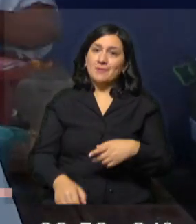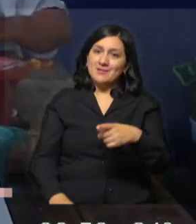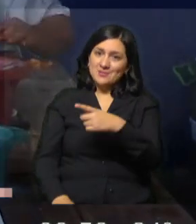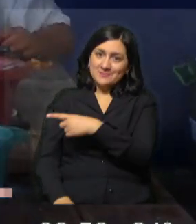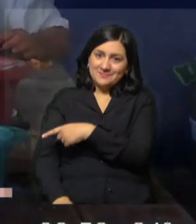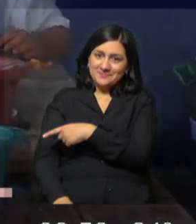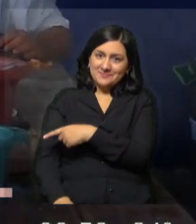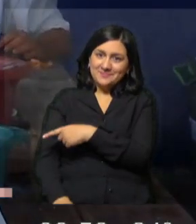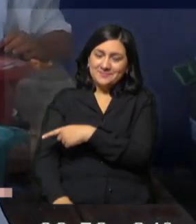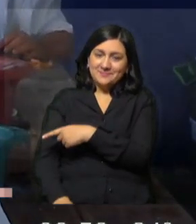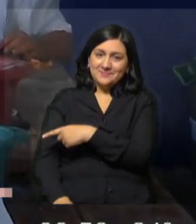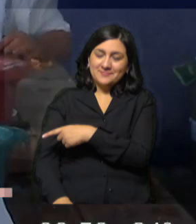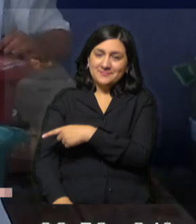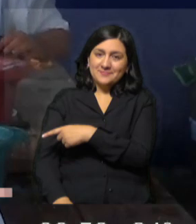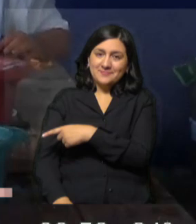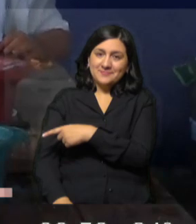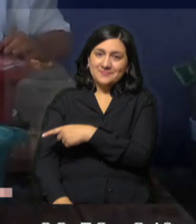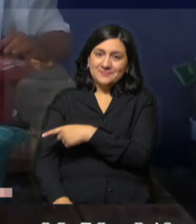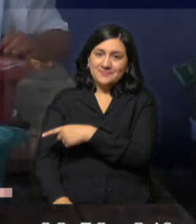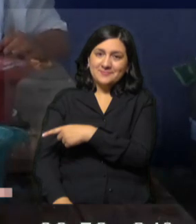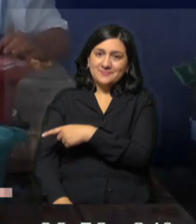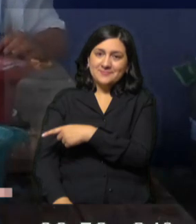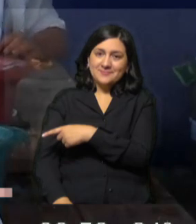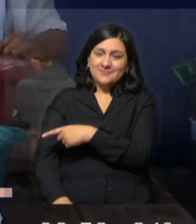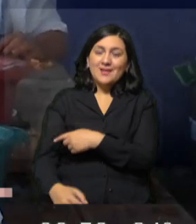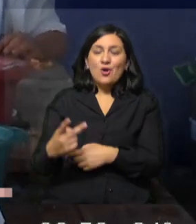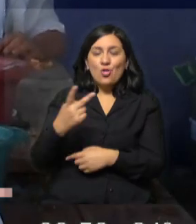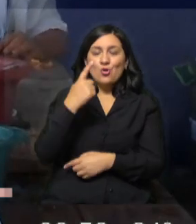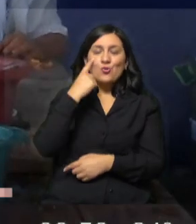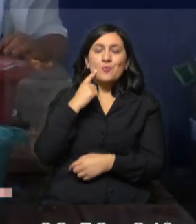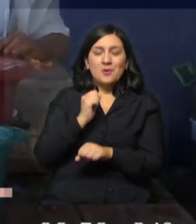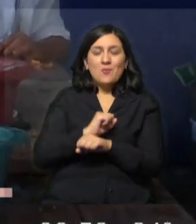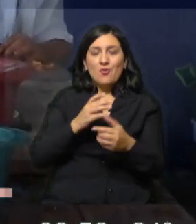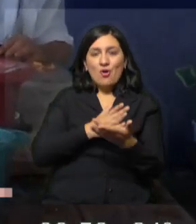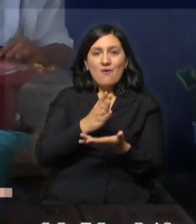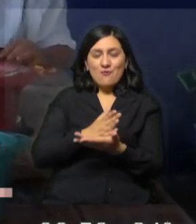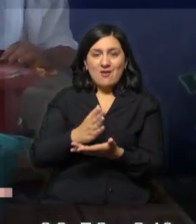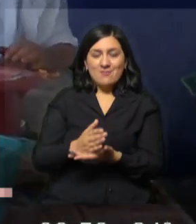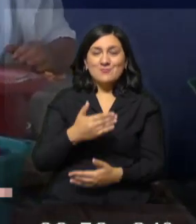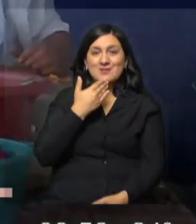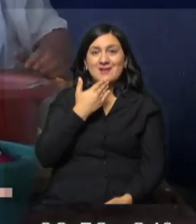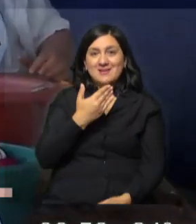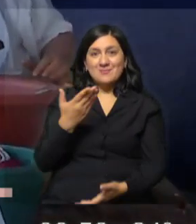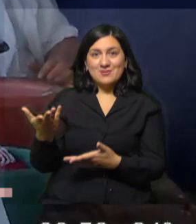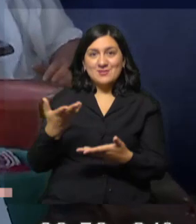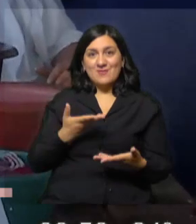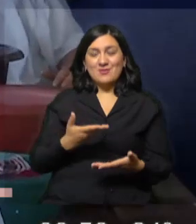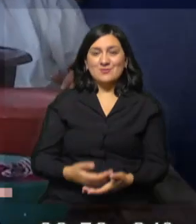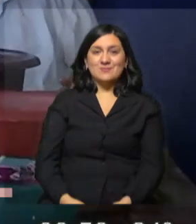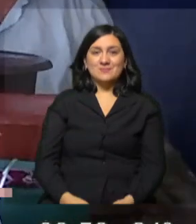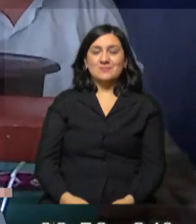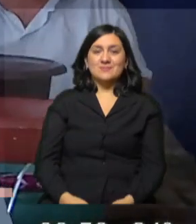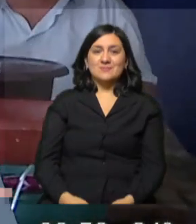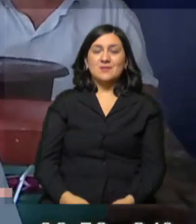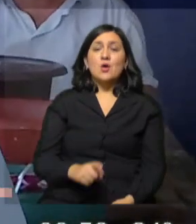097-151-643, y el otro de memoria no me acuerdo, pero creo que estaba en los gráficos ahí. Está ahí, sí. Está, buenas. Bien, muchísimas gracias por recibirnos. No, gracias a ustedes. ¿De